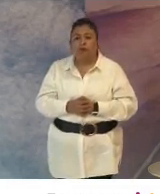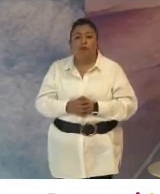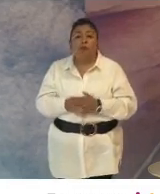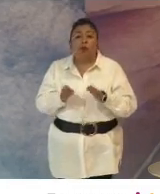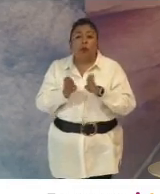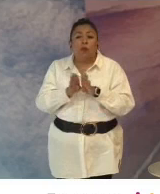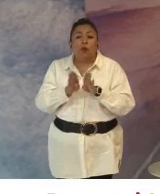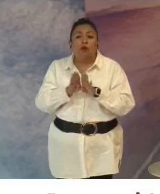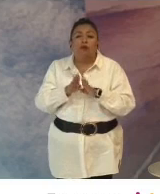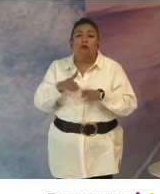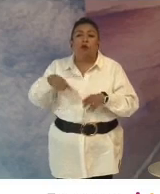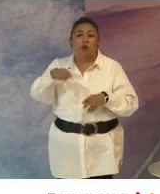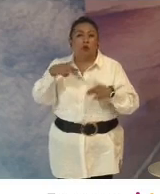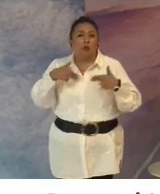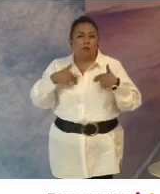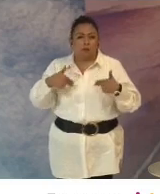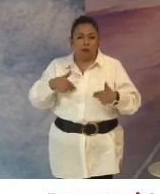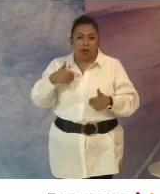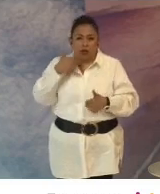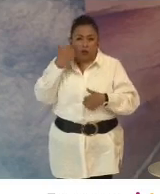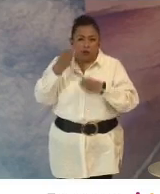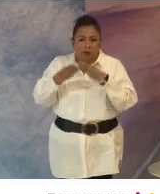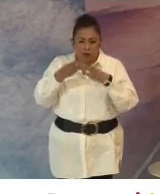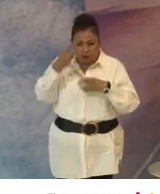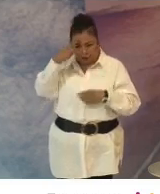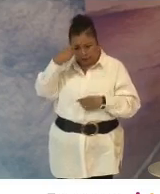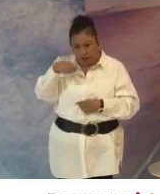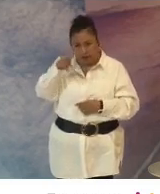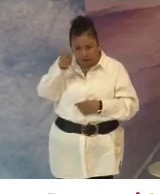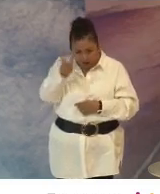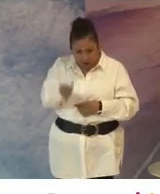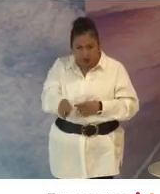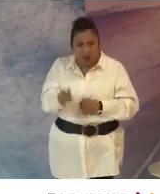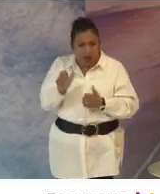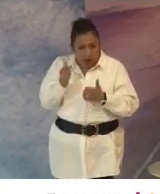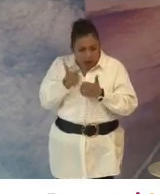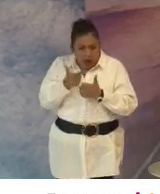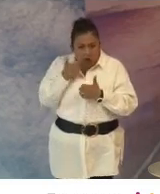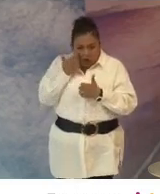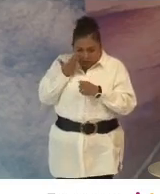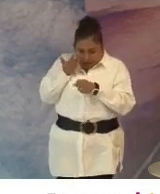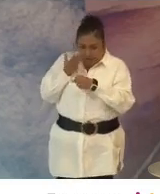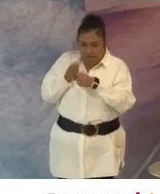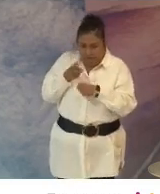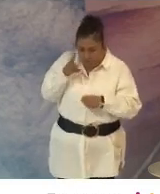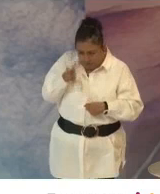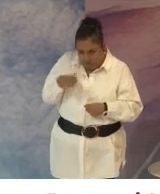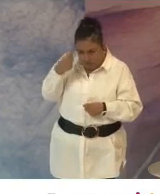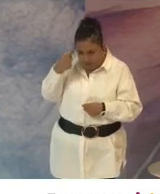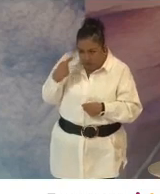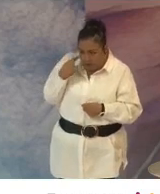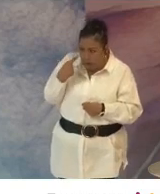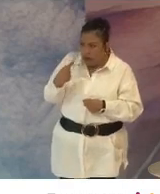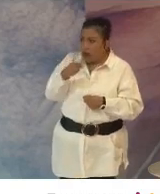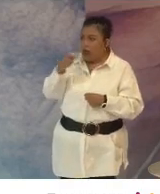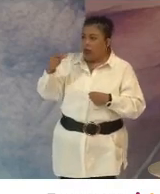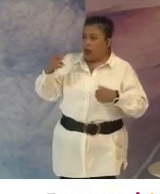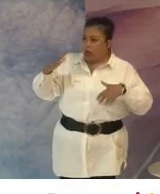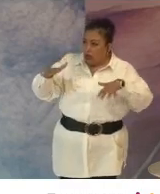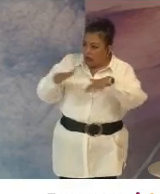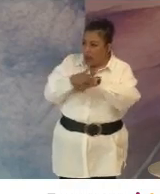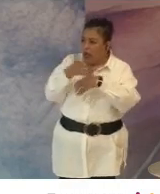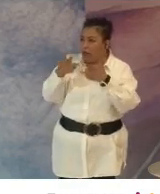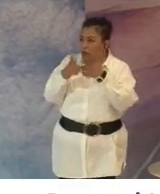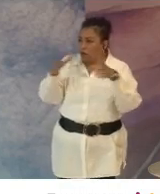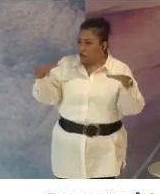las intenciones humanas que hay en el mundo para realmente hacer algo para enfrentarnos a los cambios colectivos